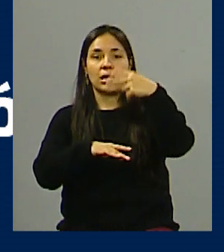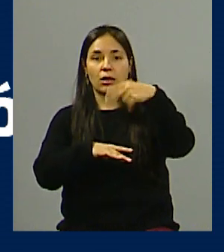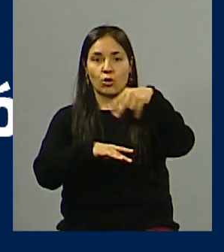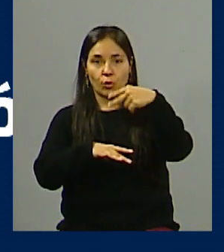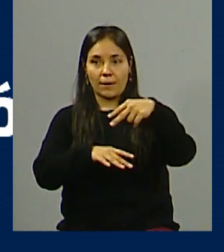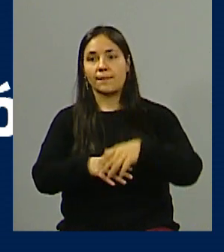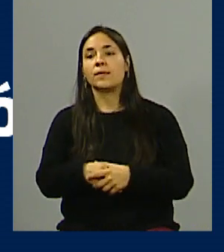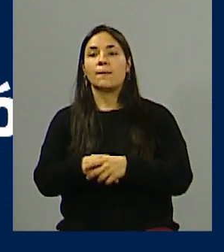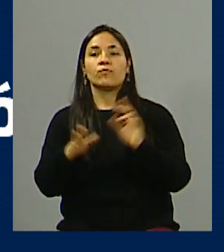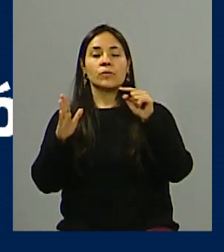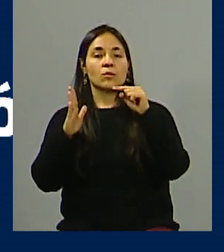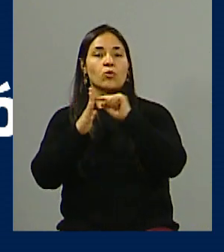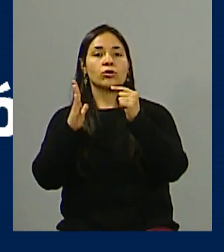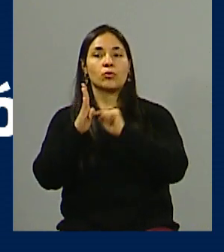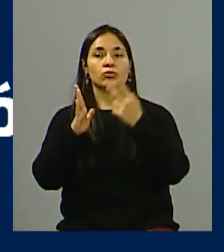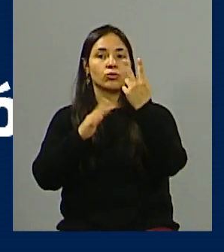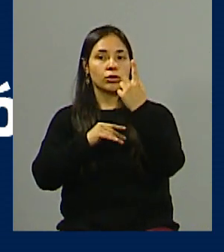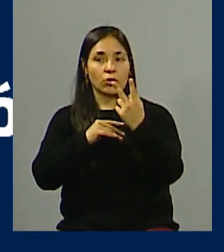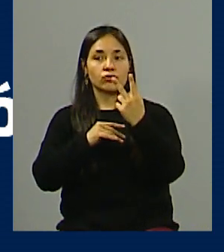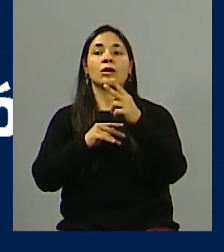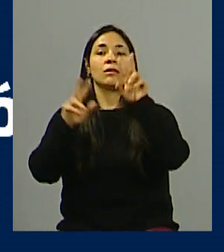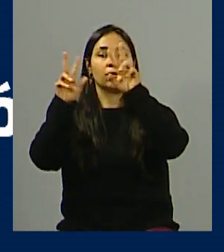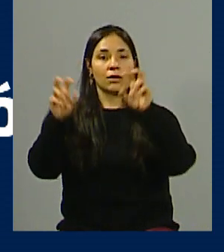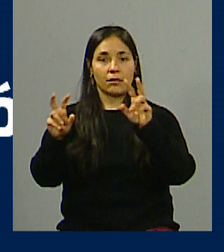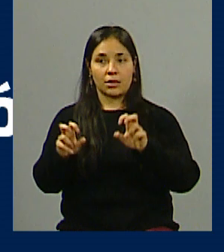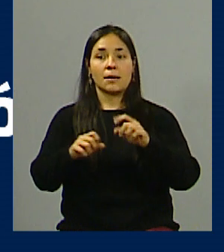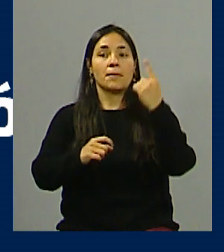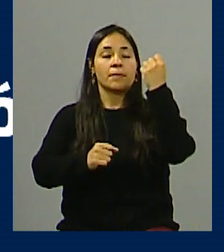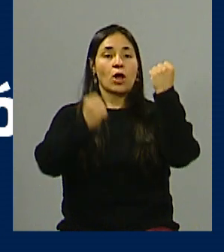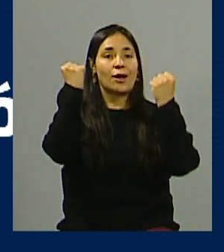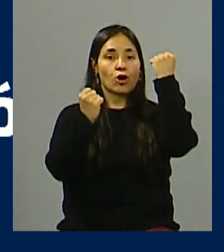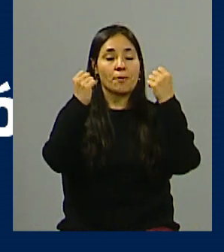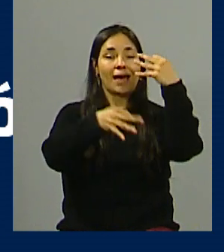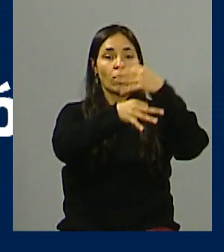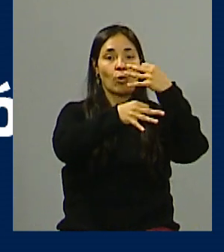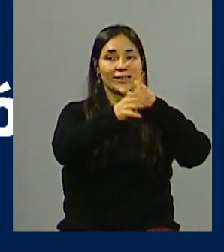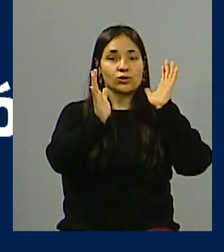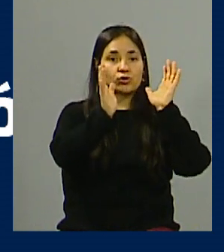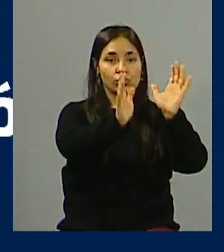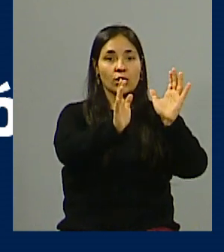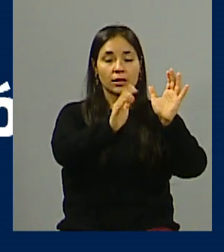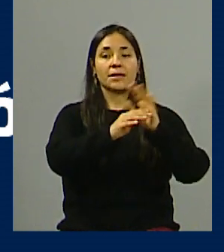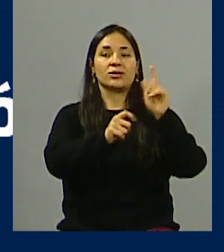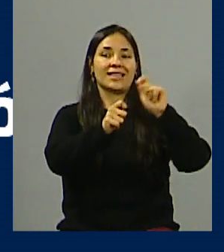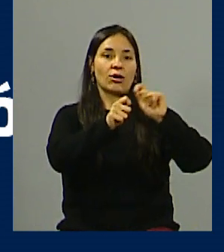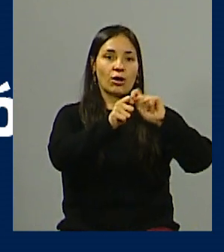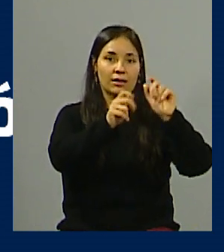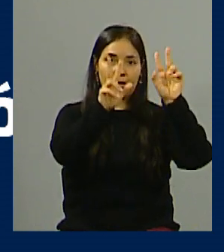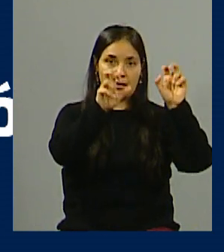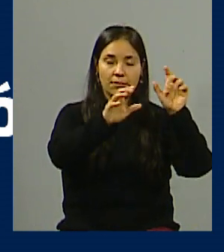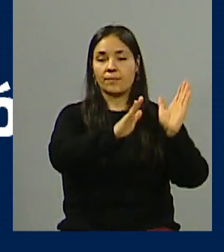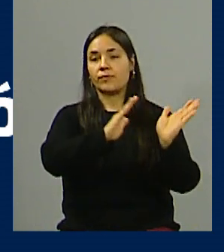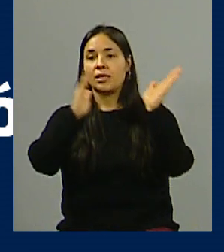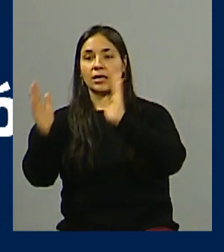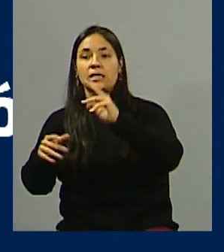2 ejes, ahí lo estamos viendo. Para el primero, economía y educación, esto es para Santiago del Estero, y seguridad,